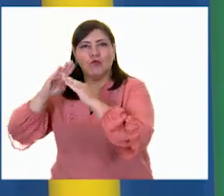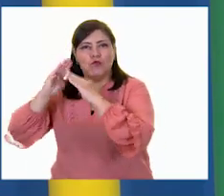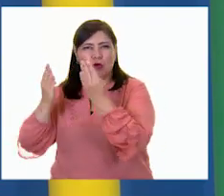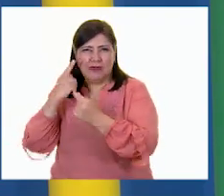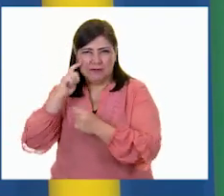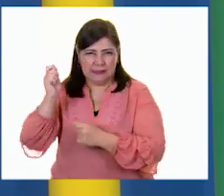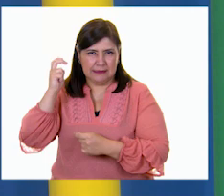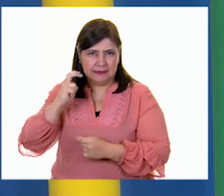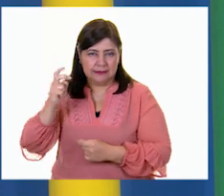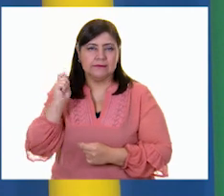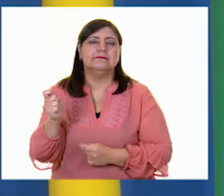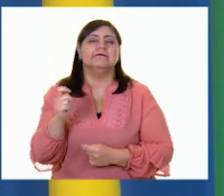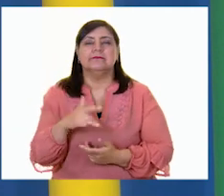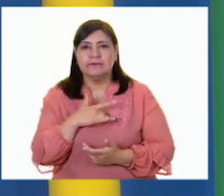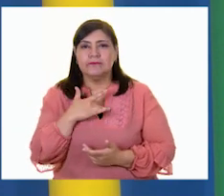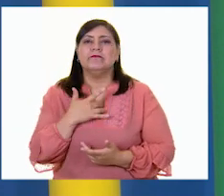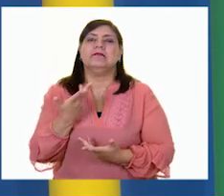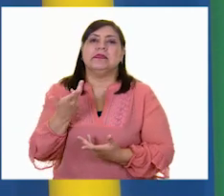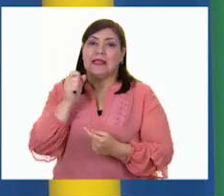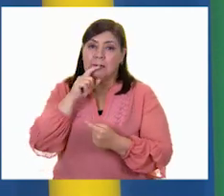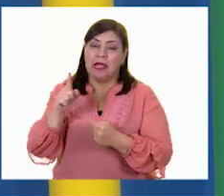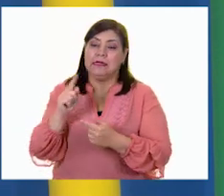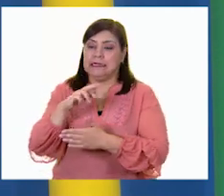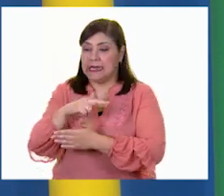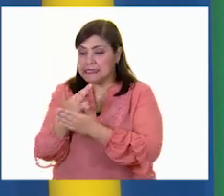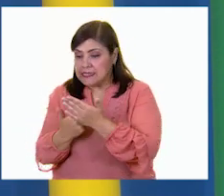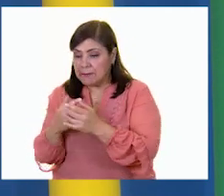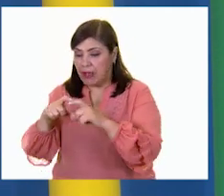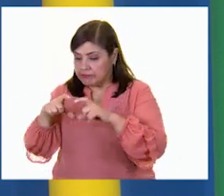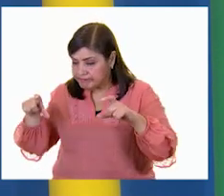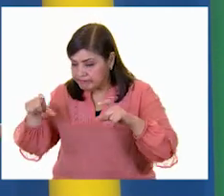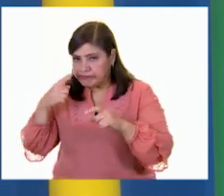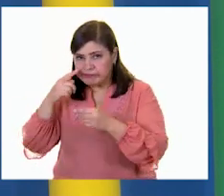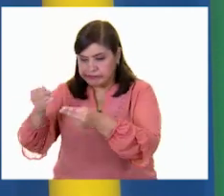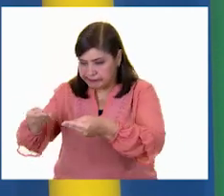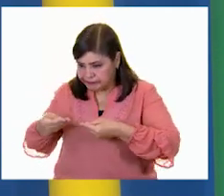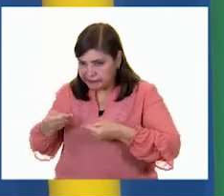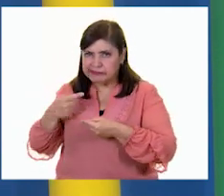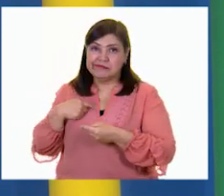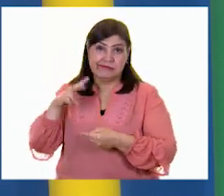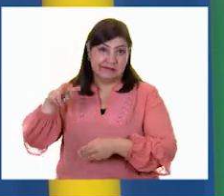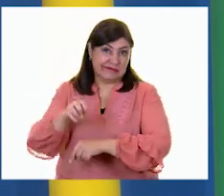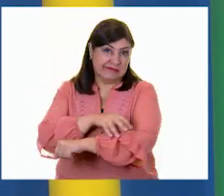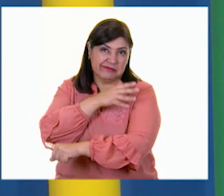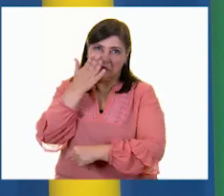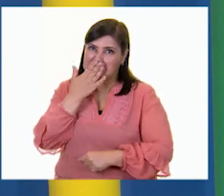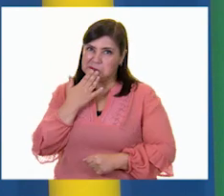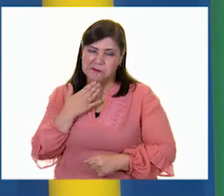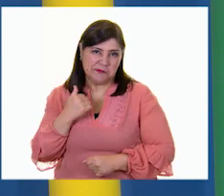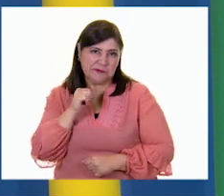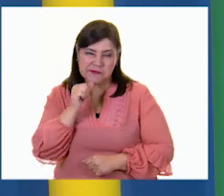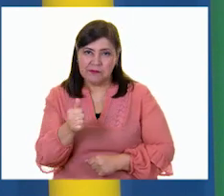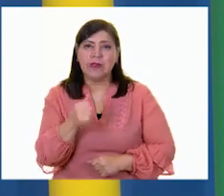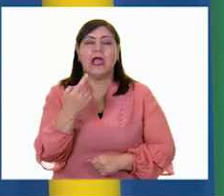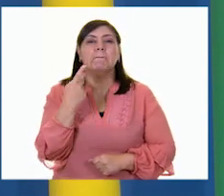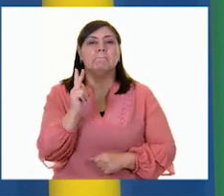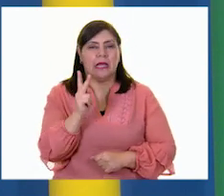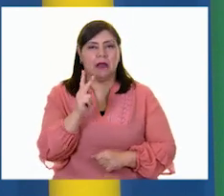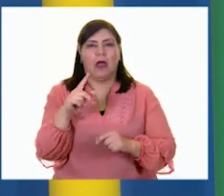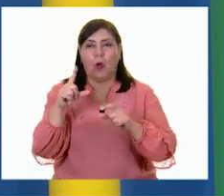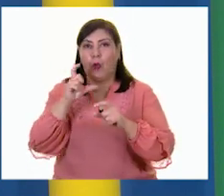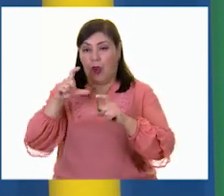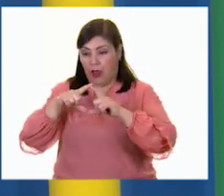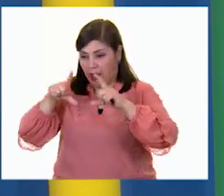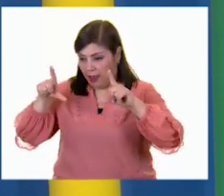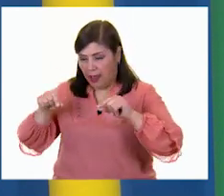podrás imaginarte, la llegada de los recibos de pago, pues la verdad es que eso no me emociona nada. Sin embargo, recibir las tarjetas postales de mi tía